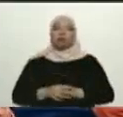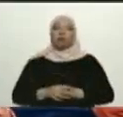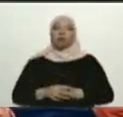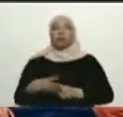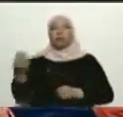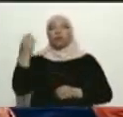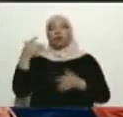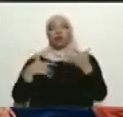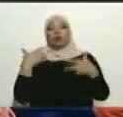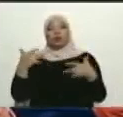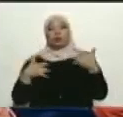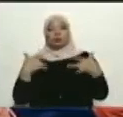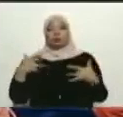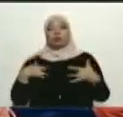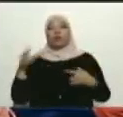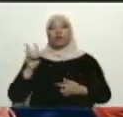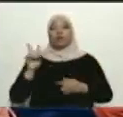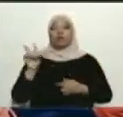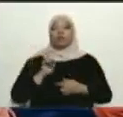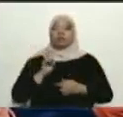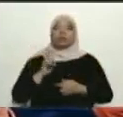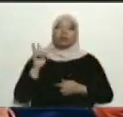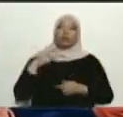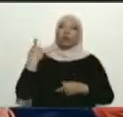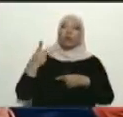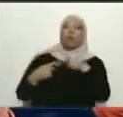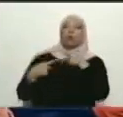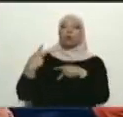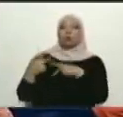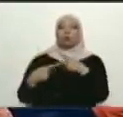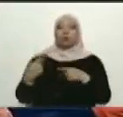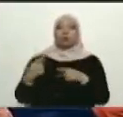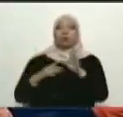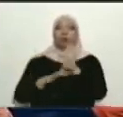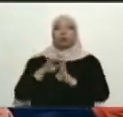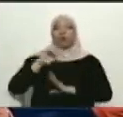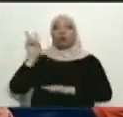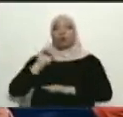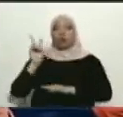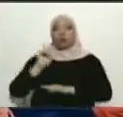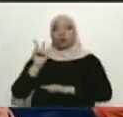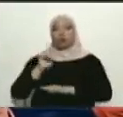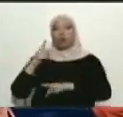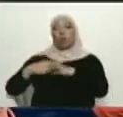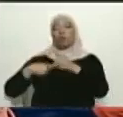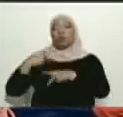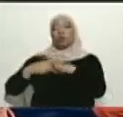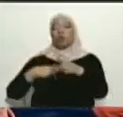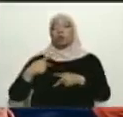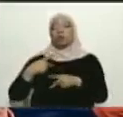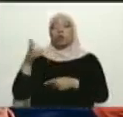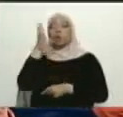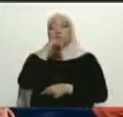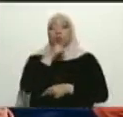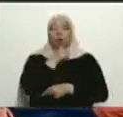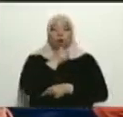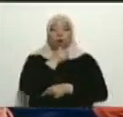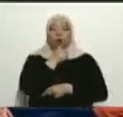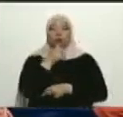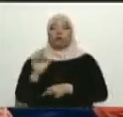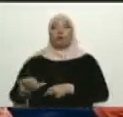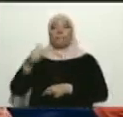hay más actividad económica en el país porque hay un proceso de recuperación un proceso que no ha alcanzado